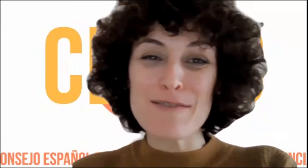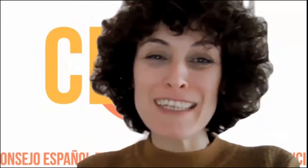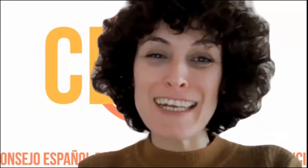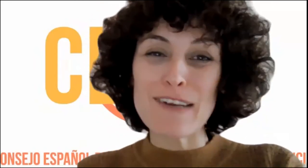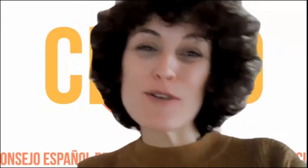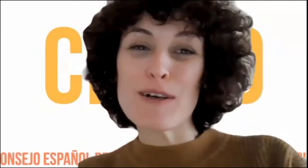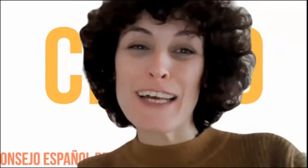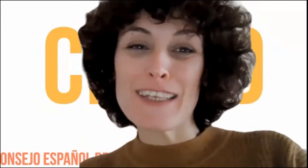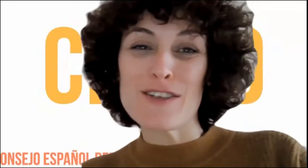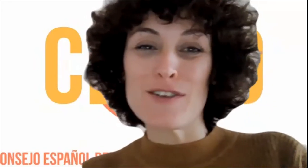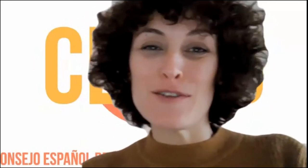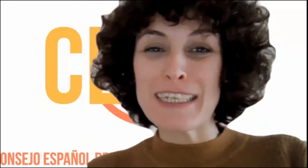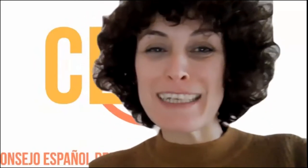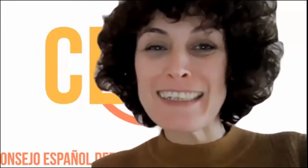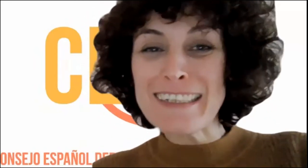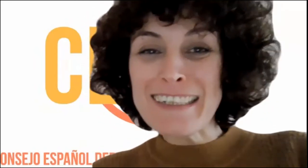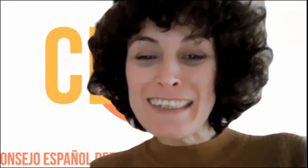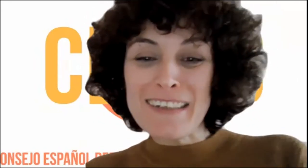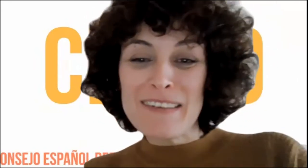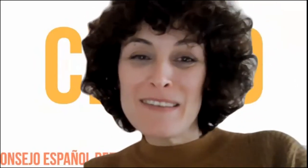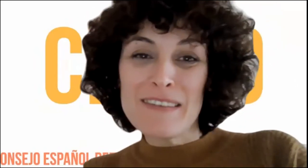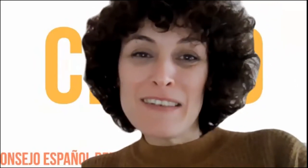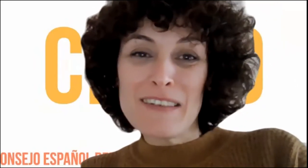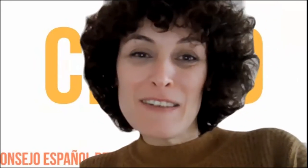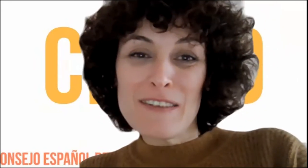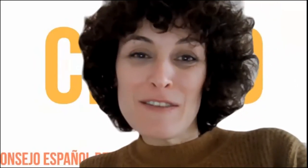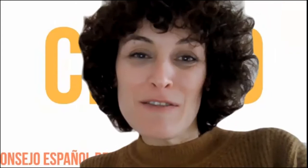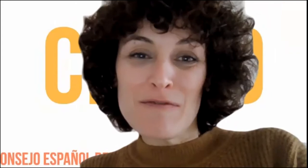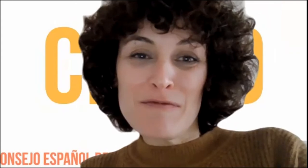queréis comentar algo sobre lo que ha dicho Berta.